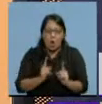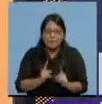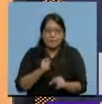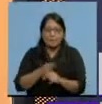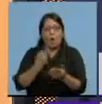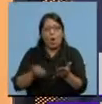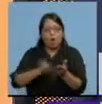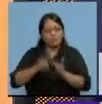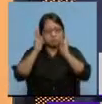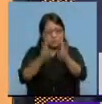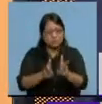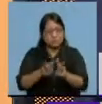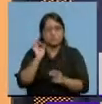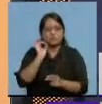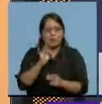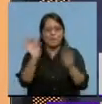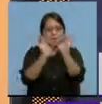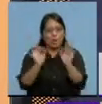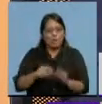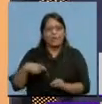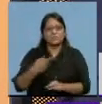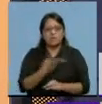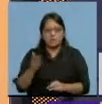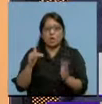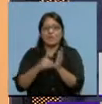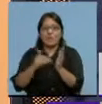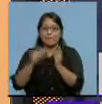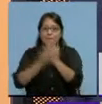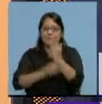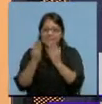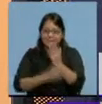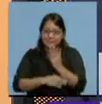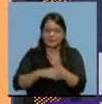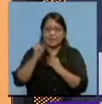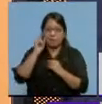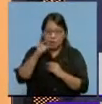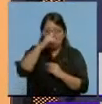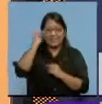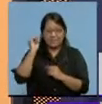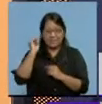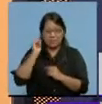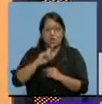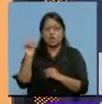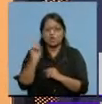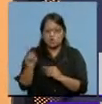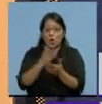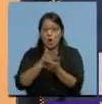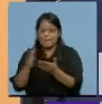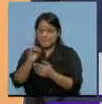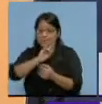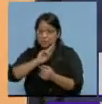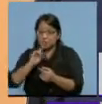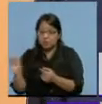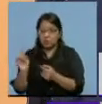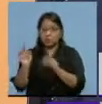es solo para los planes sociales que dependen del Ministerio de Desarrollo Social de la Nación, no de aquellos que